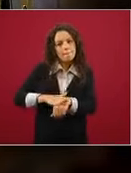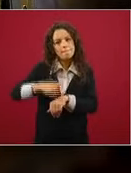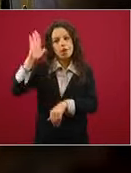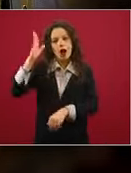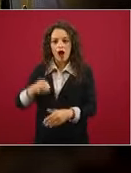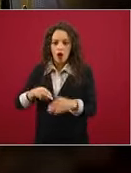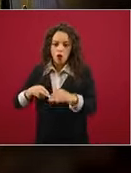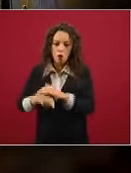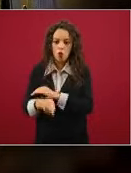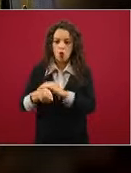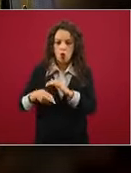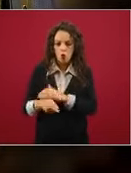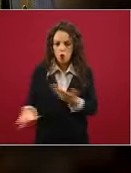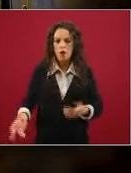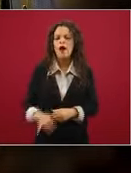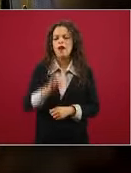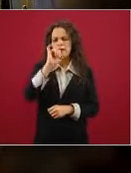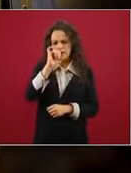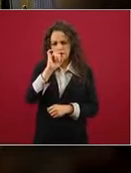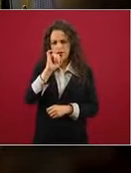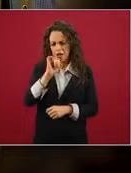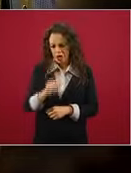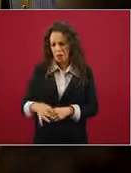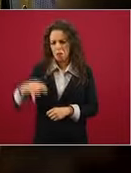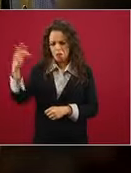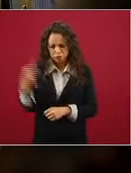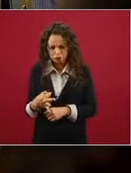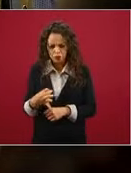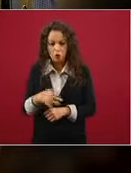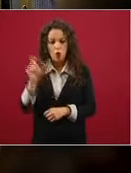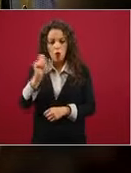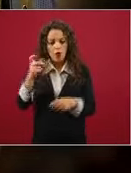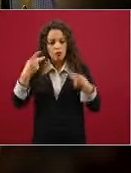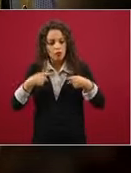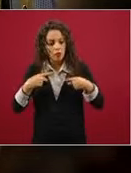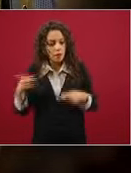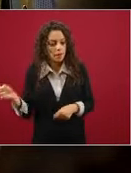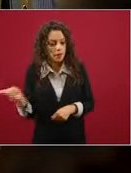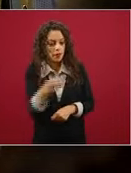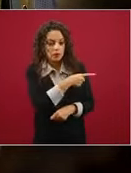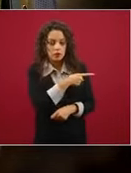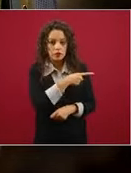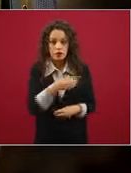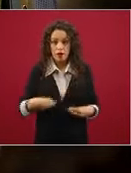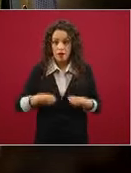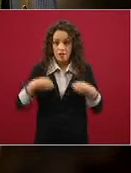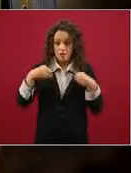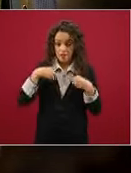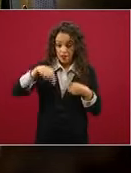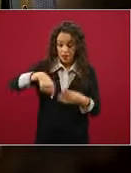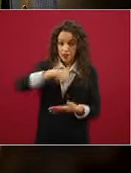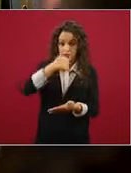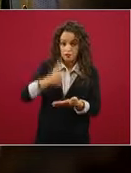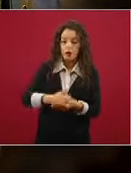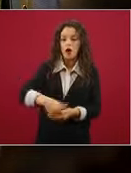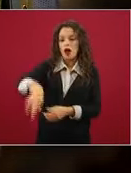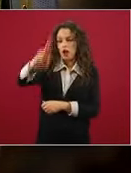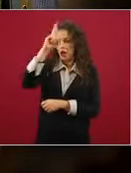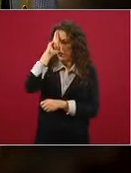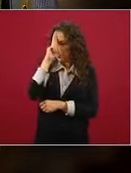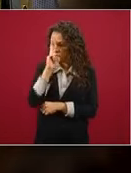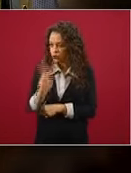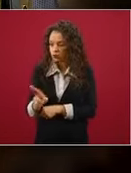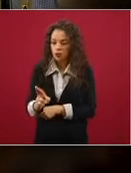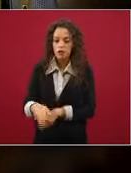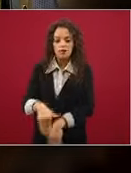que obedece, en una población educada, en una población que respeta los lineamientos que